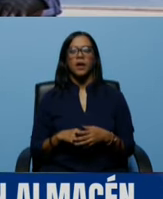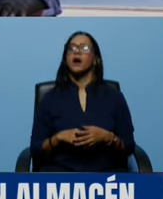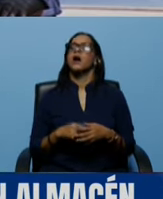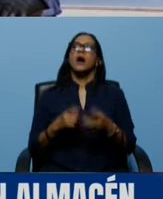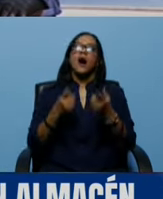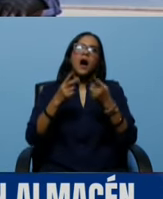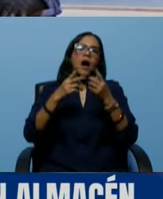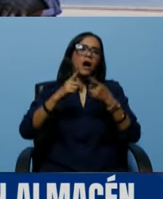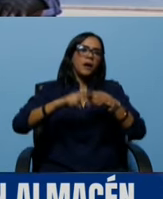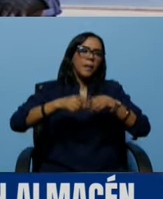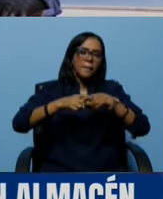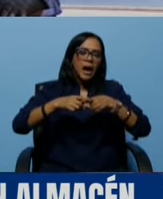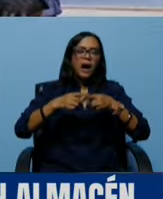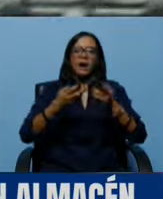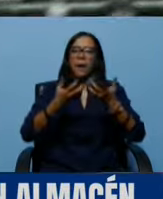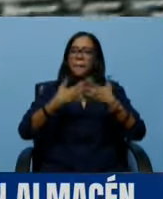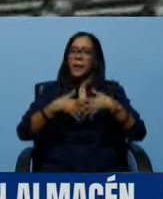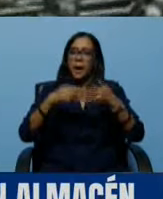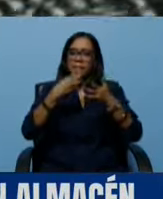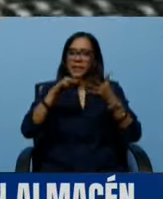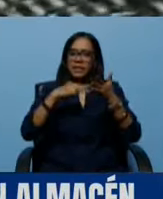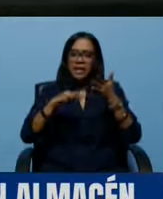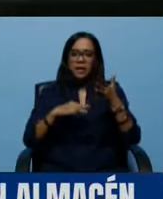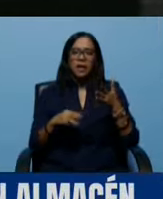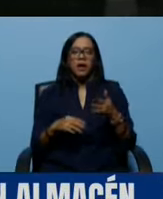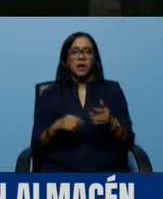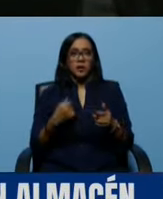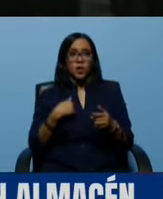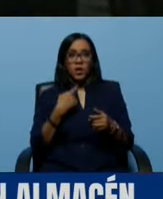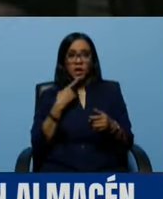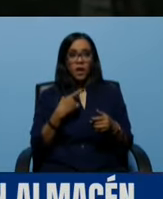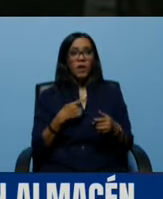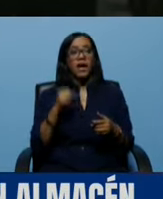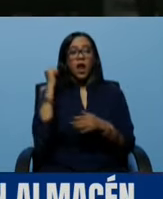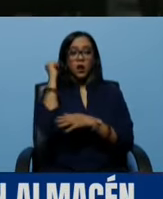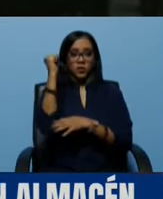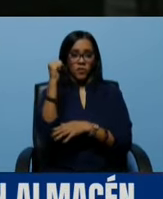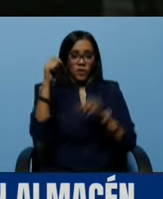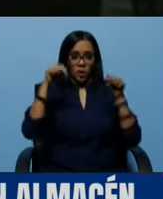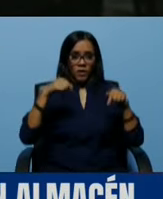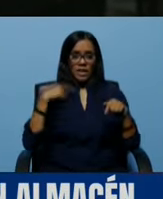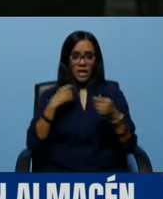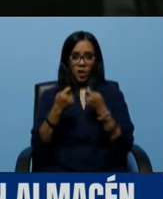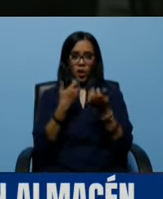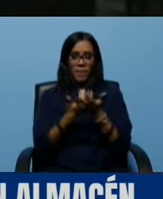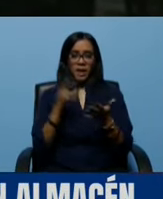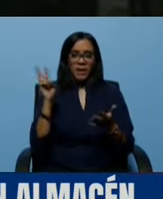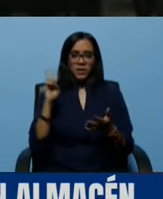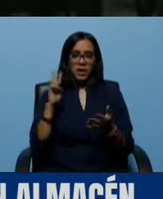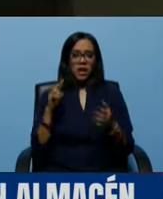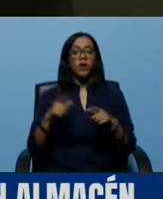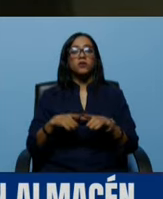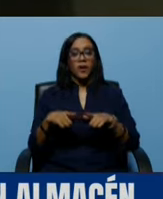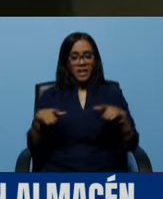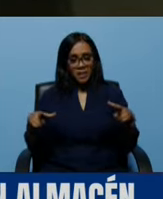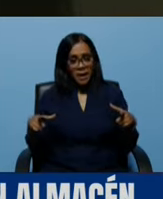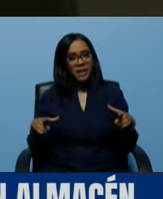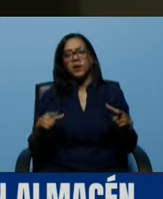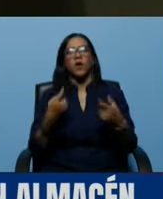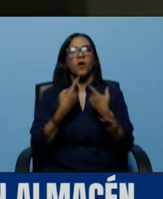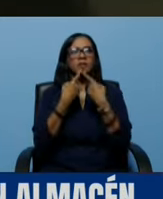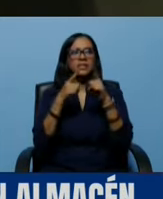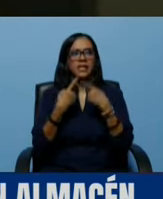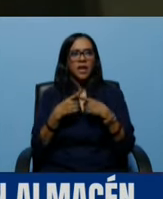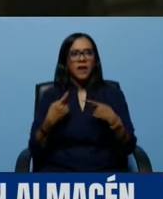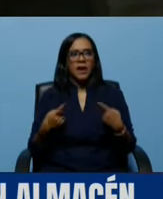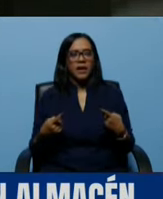Repuestos, maquinaria, materias primas. Por eso yo digo que los triunfos que hoy tiene la economía venezolana, con su crecimiento, con su